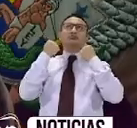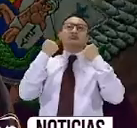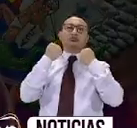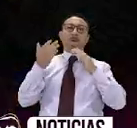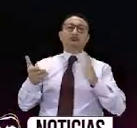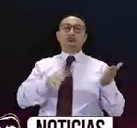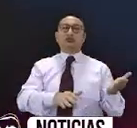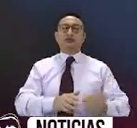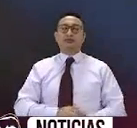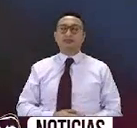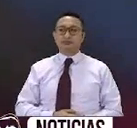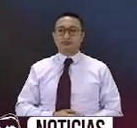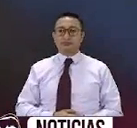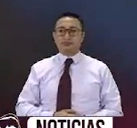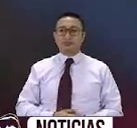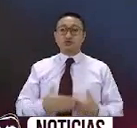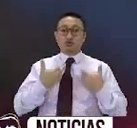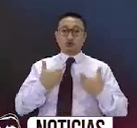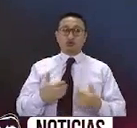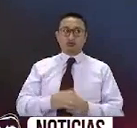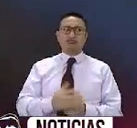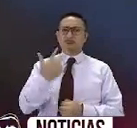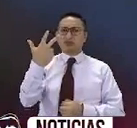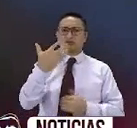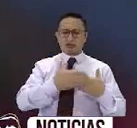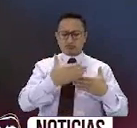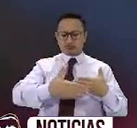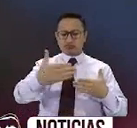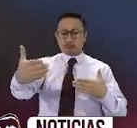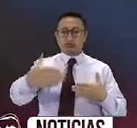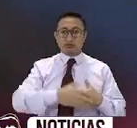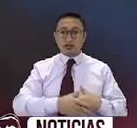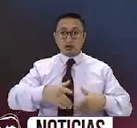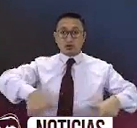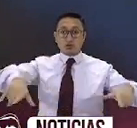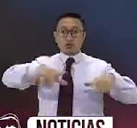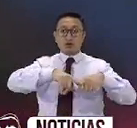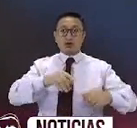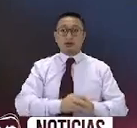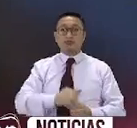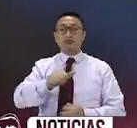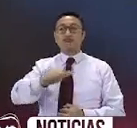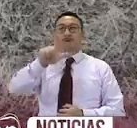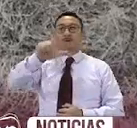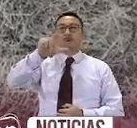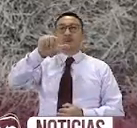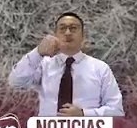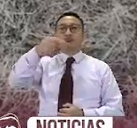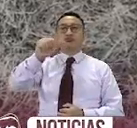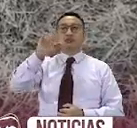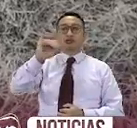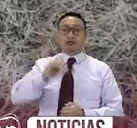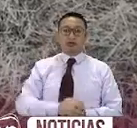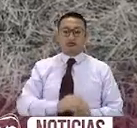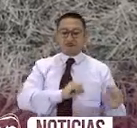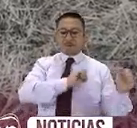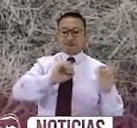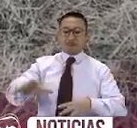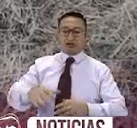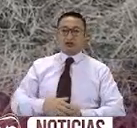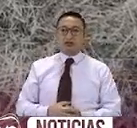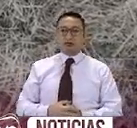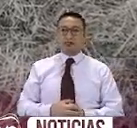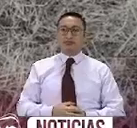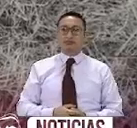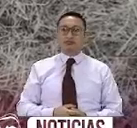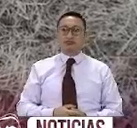de su madre. Arrastró la maleta por unas 3 cuadras hasta un terreno baldío en Alangací. Allí, entre la maleza, lo